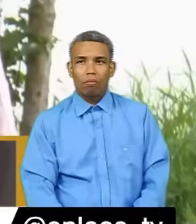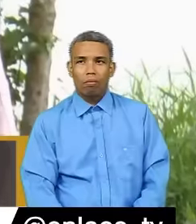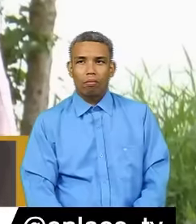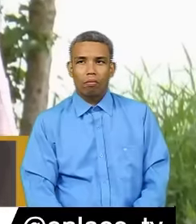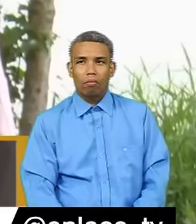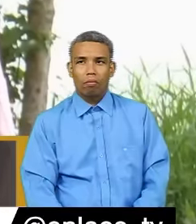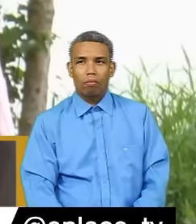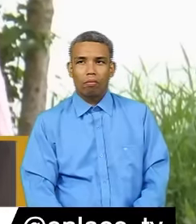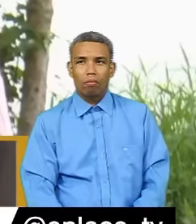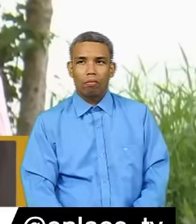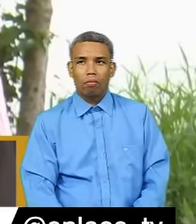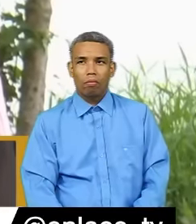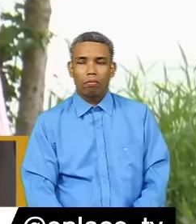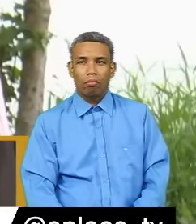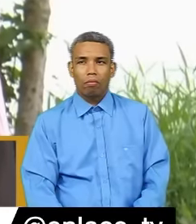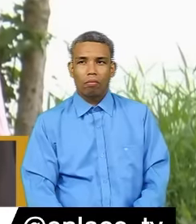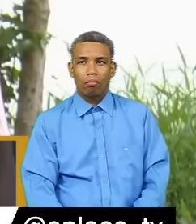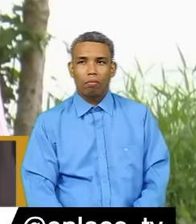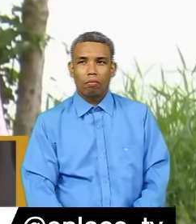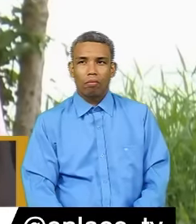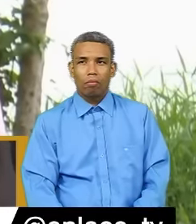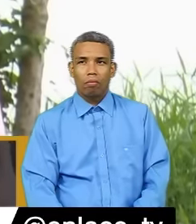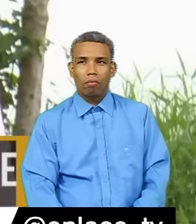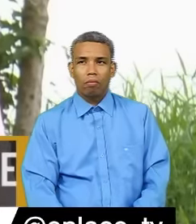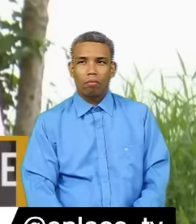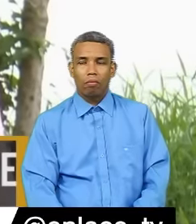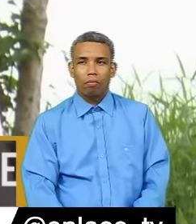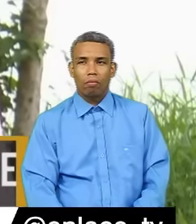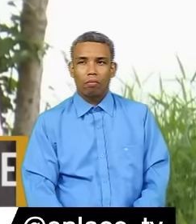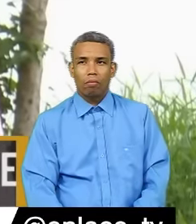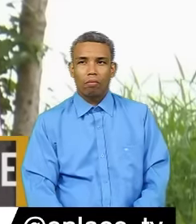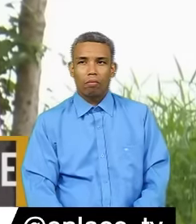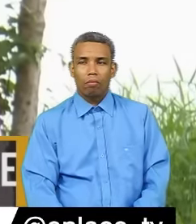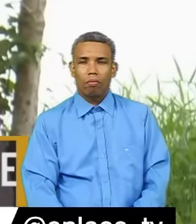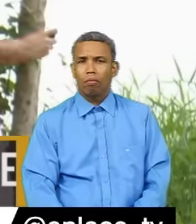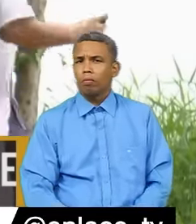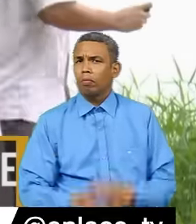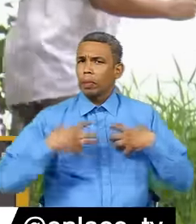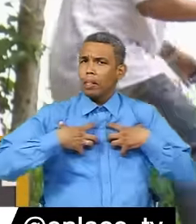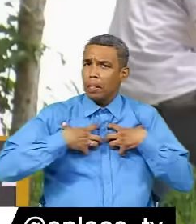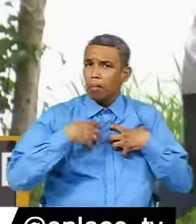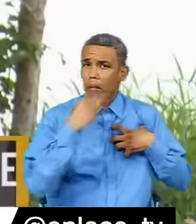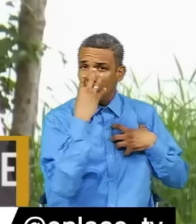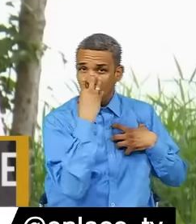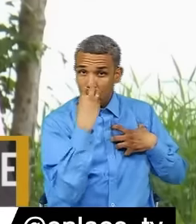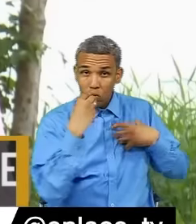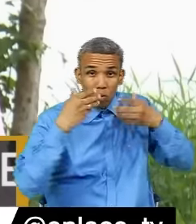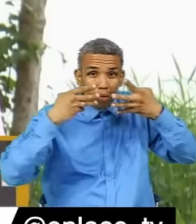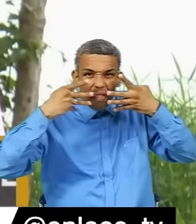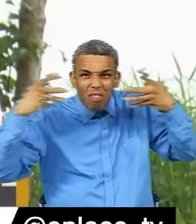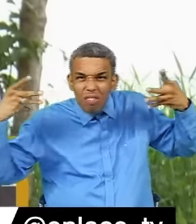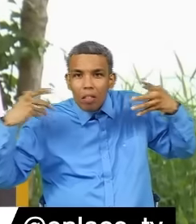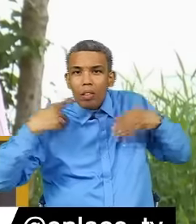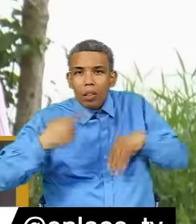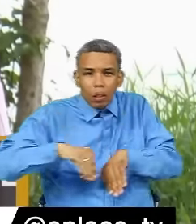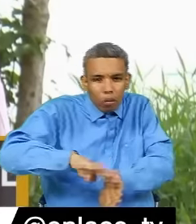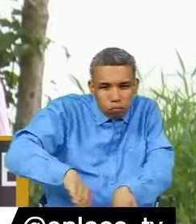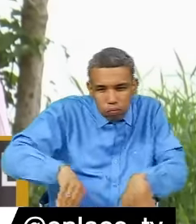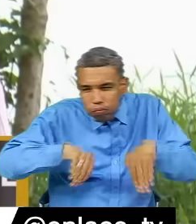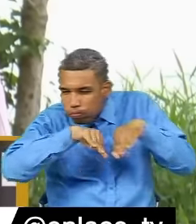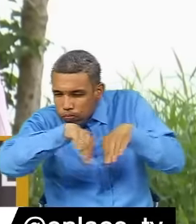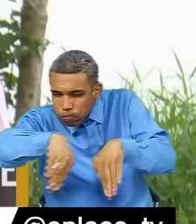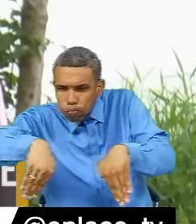Documentarnos de qué causas pueden estar generando la muerte de estas manatís jóvenes. Entonces hoy quisimos hacer